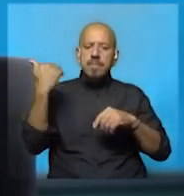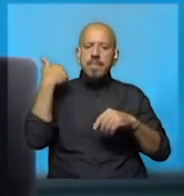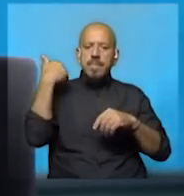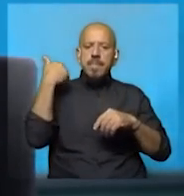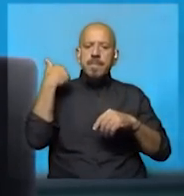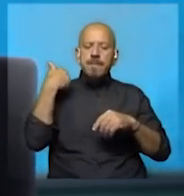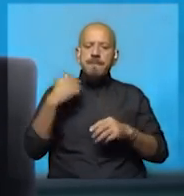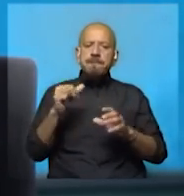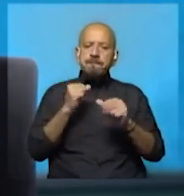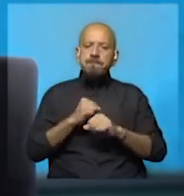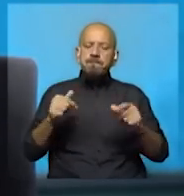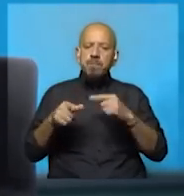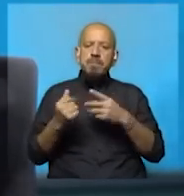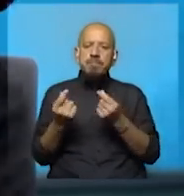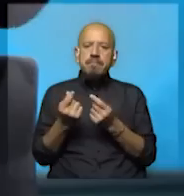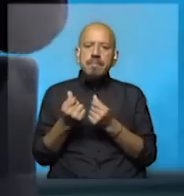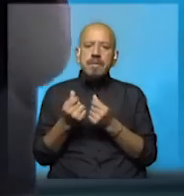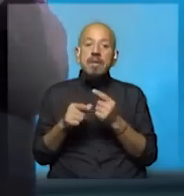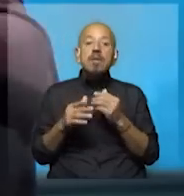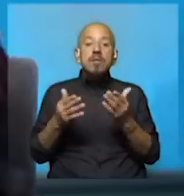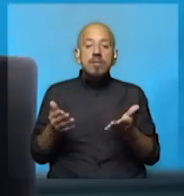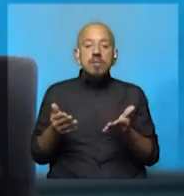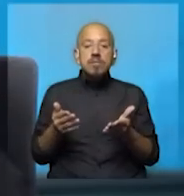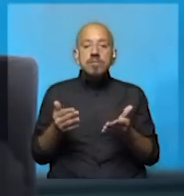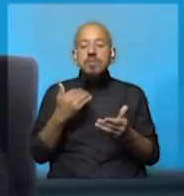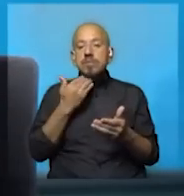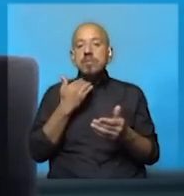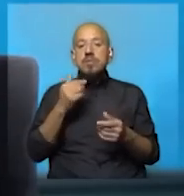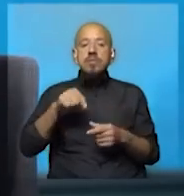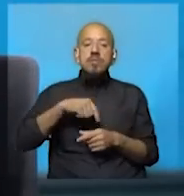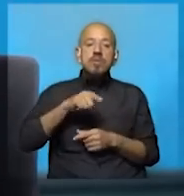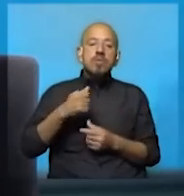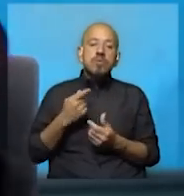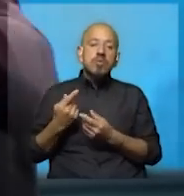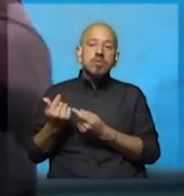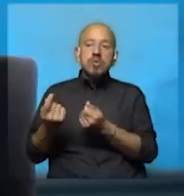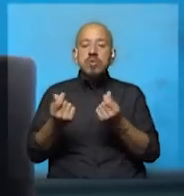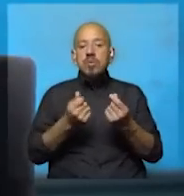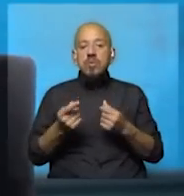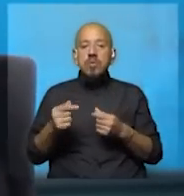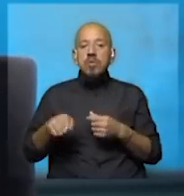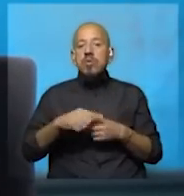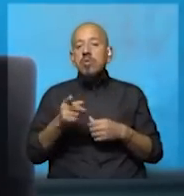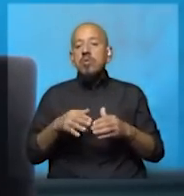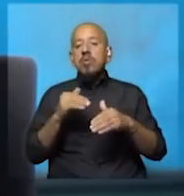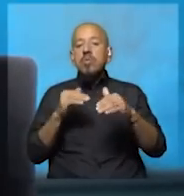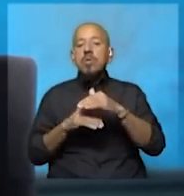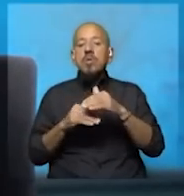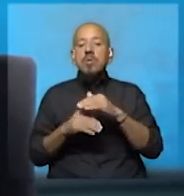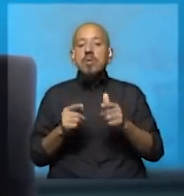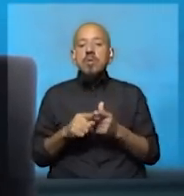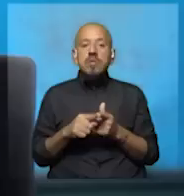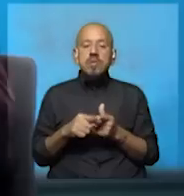esa posibilidad de que quizás pudo haber recibido dinero y vaya a saber uno donde paro ese dinero si compró este dónde lo puso básicamente no